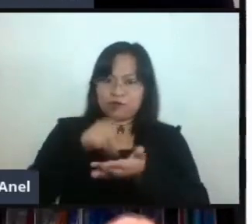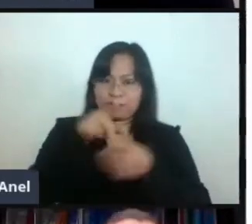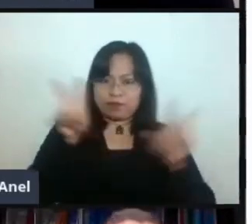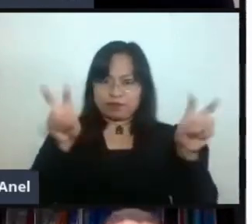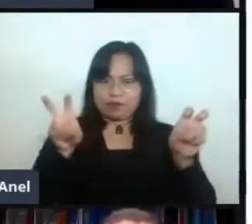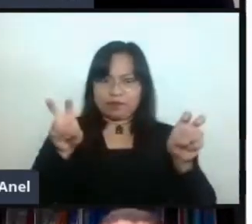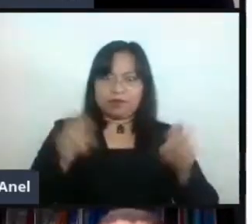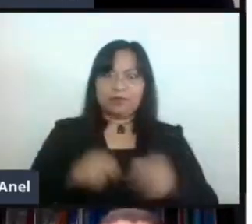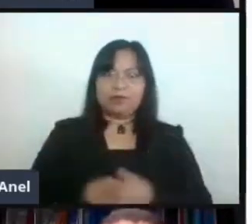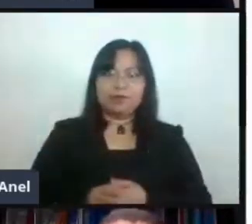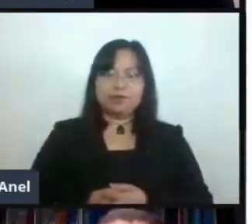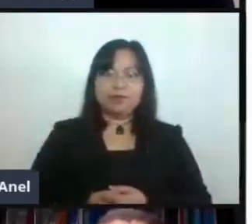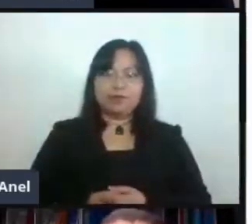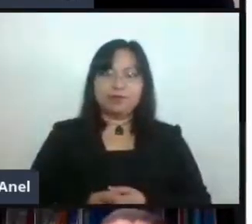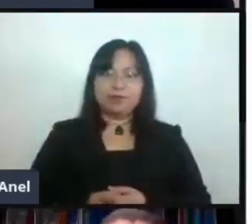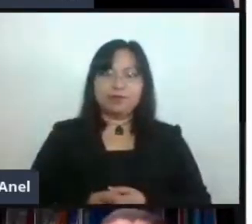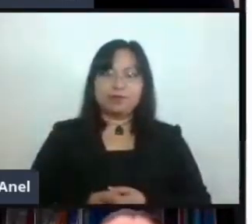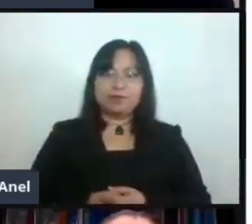perdón,